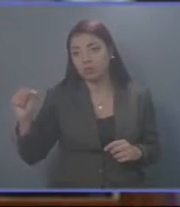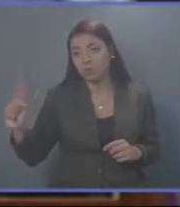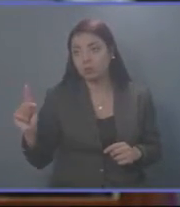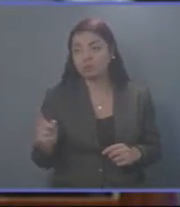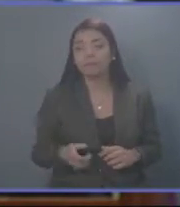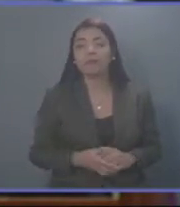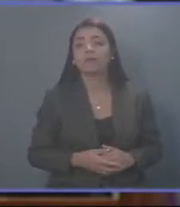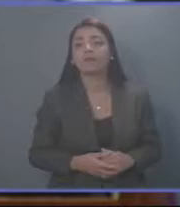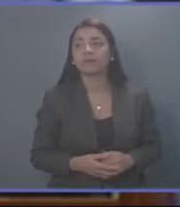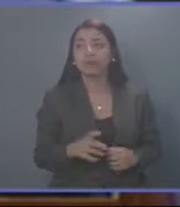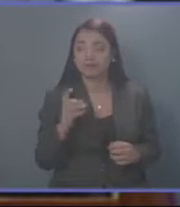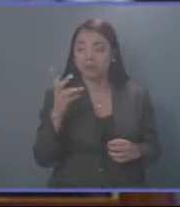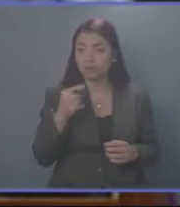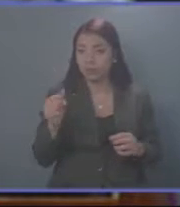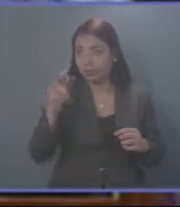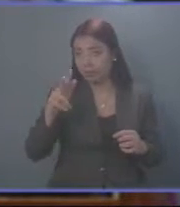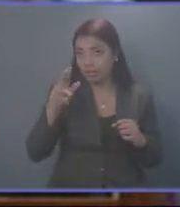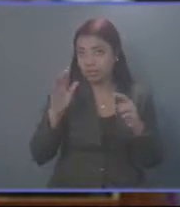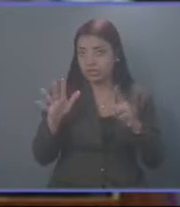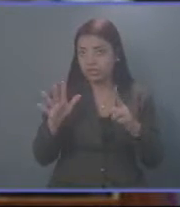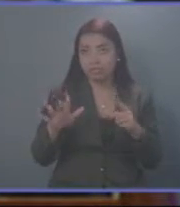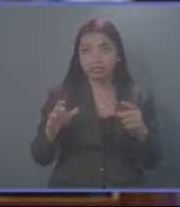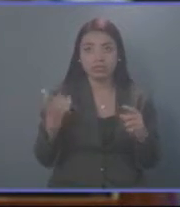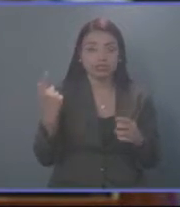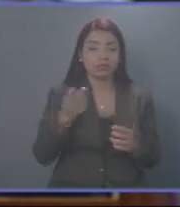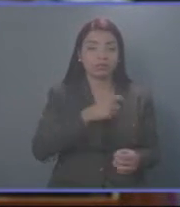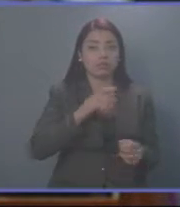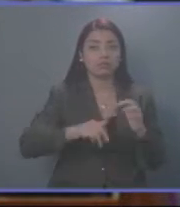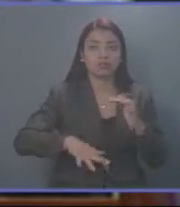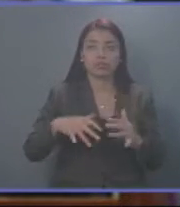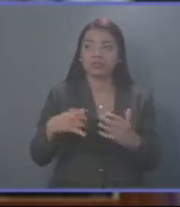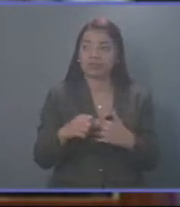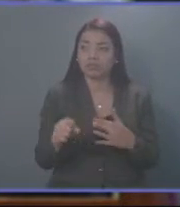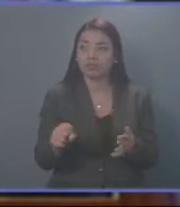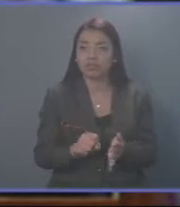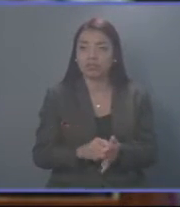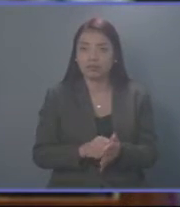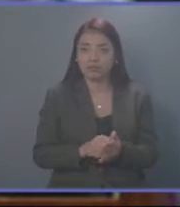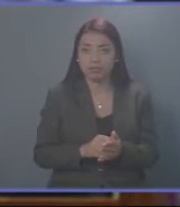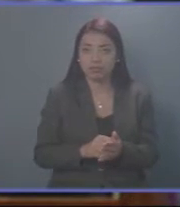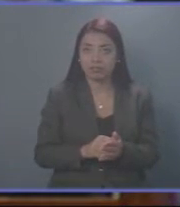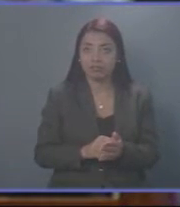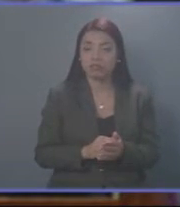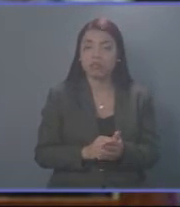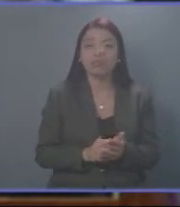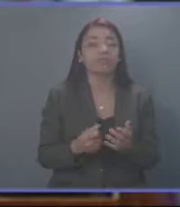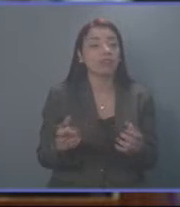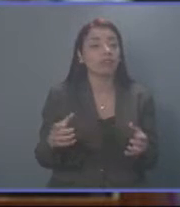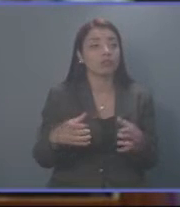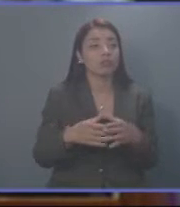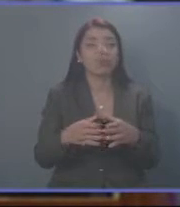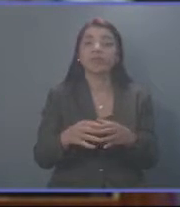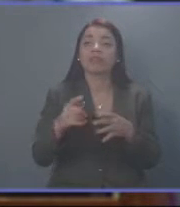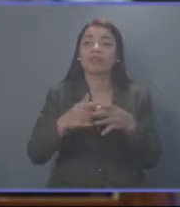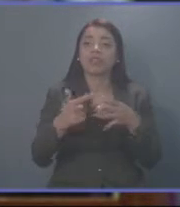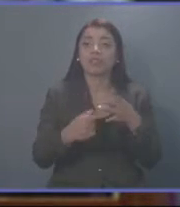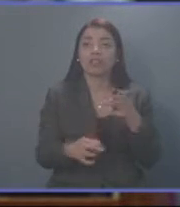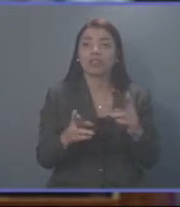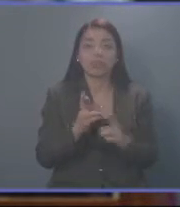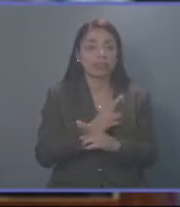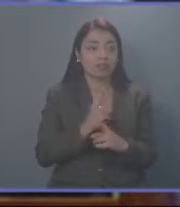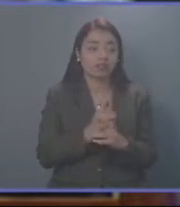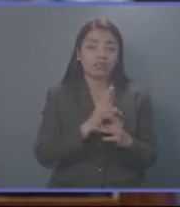1176-8-2019-1. Dictamen número 36. Señores secretarios de la Asamblea Legislativa presente. La Comisión de Relaciones Exteriores e